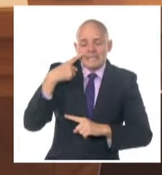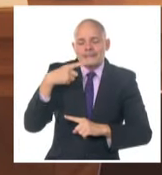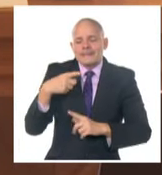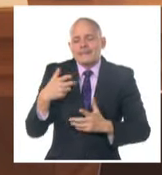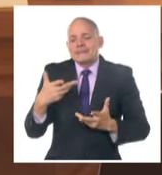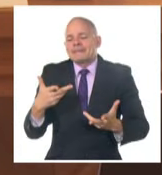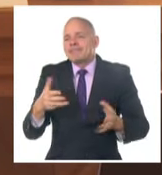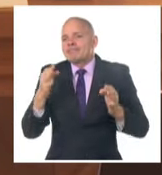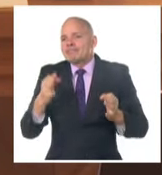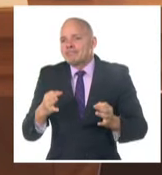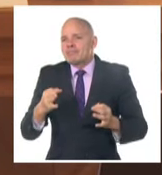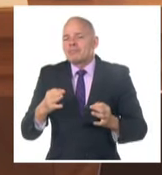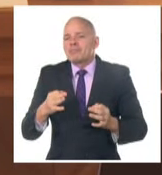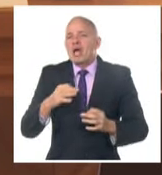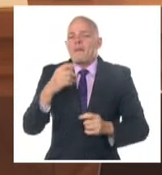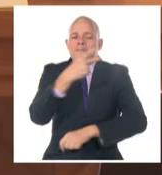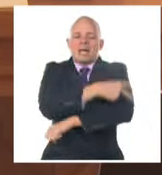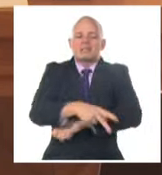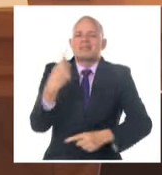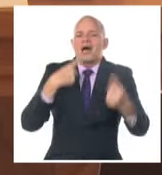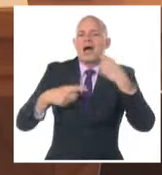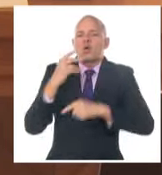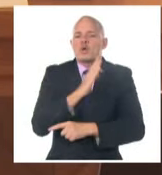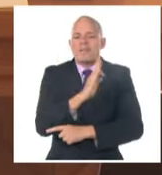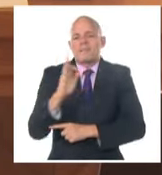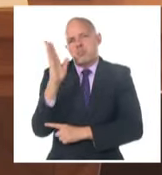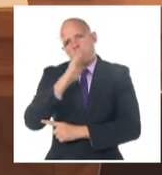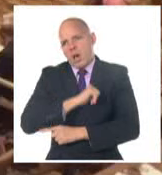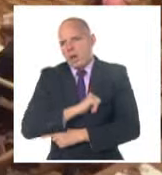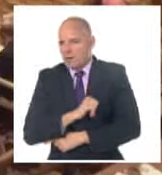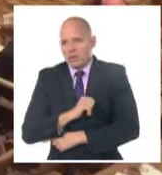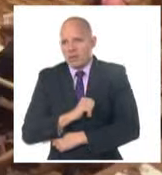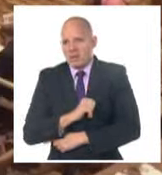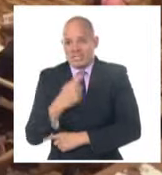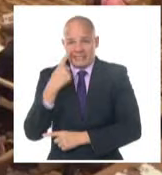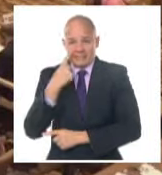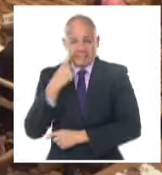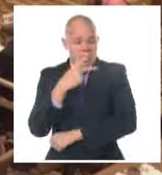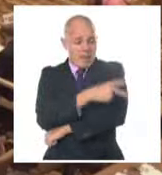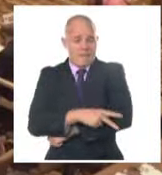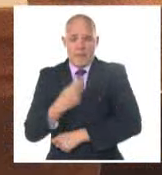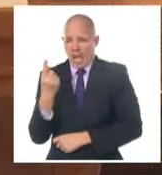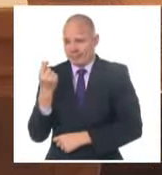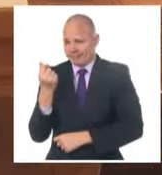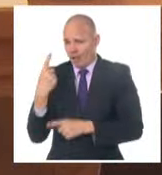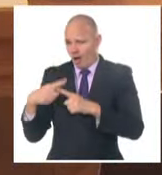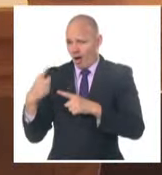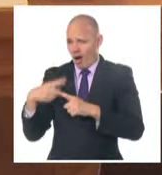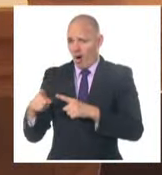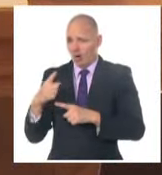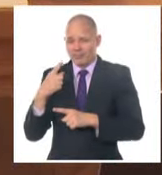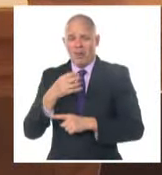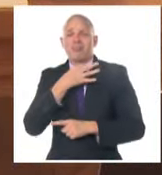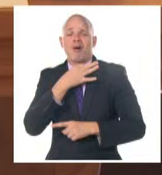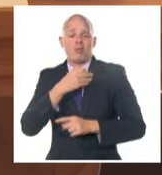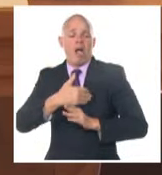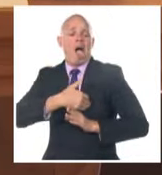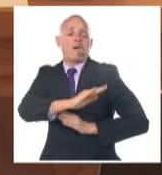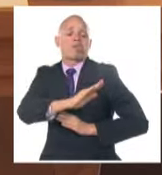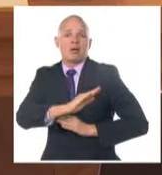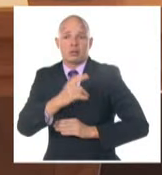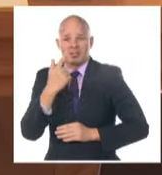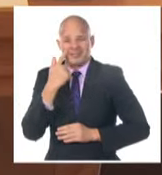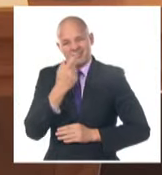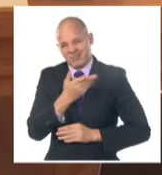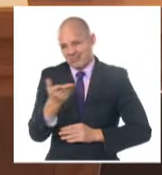se continúan perpetuando la exclusión y la etniquidad. La arquitectura